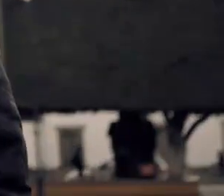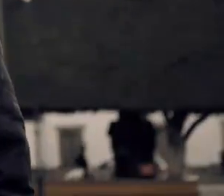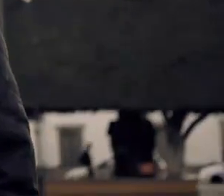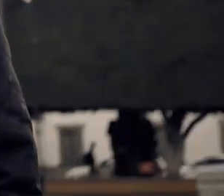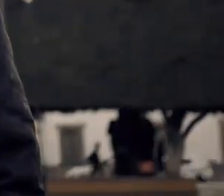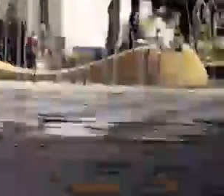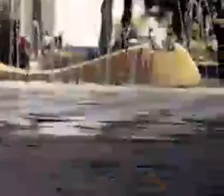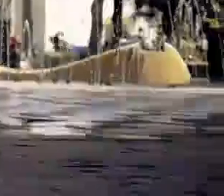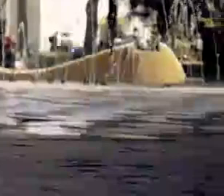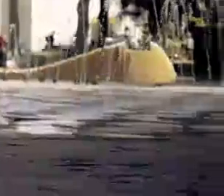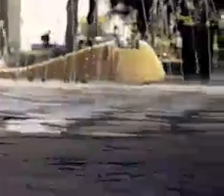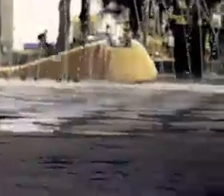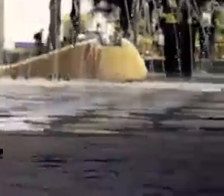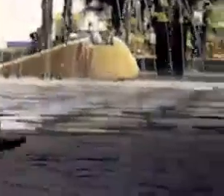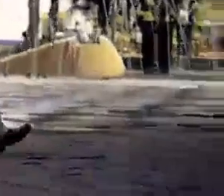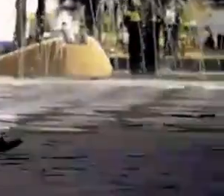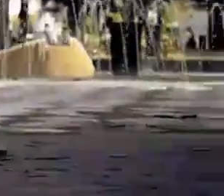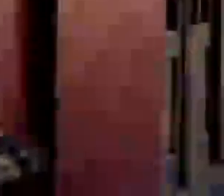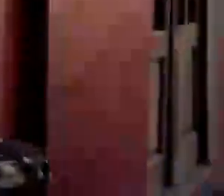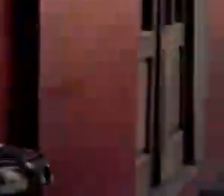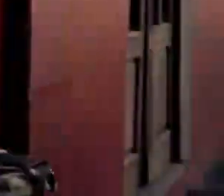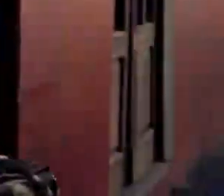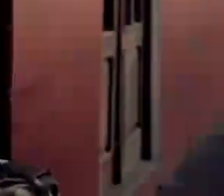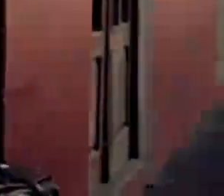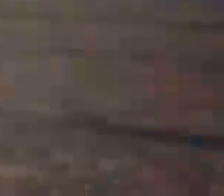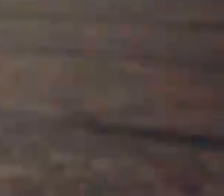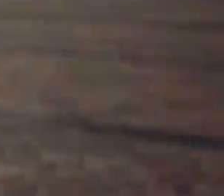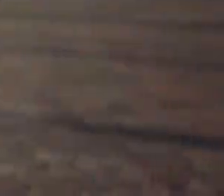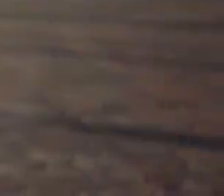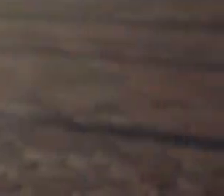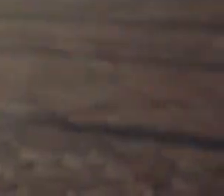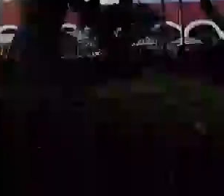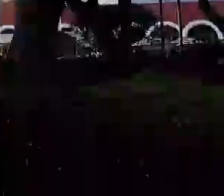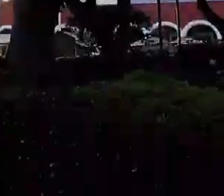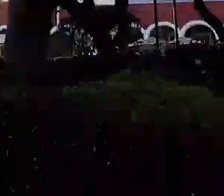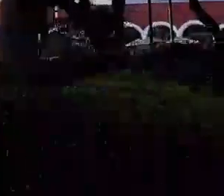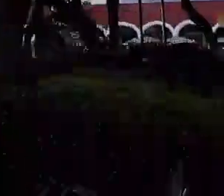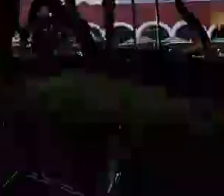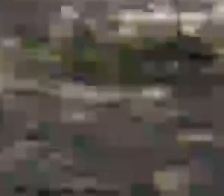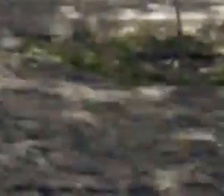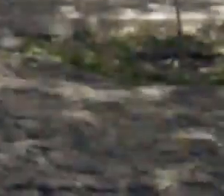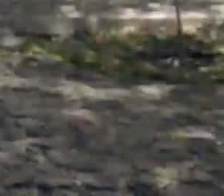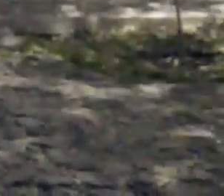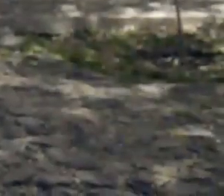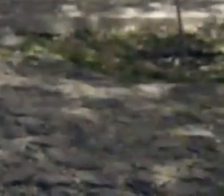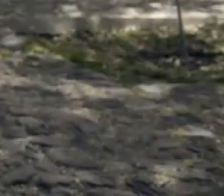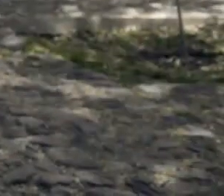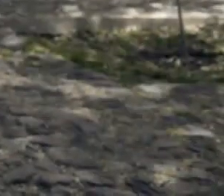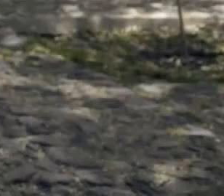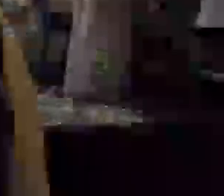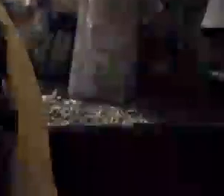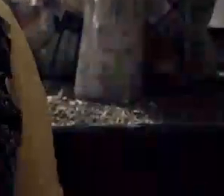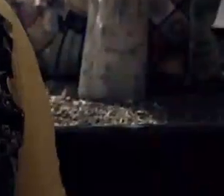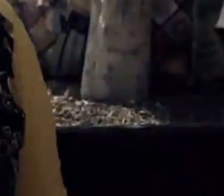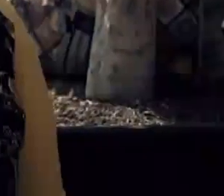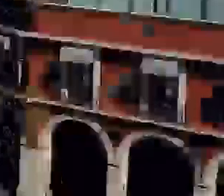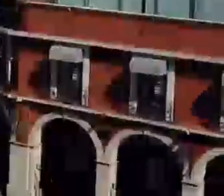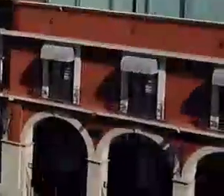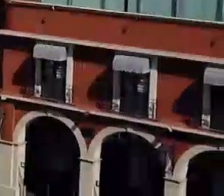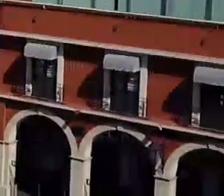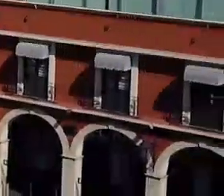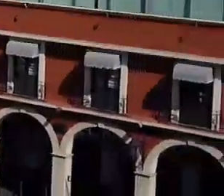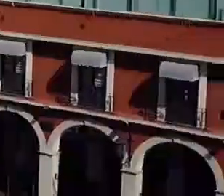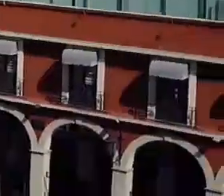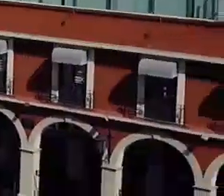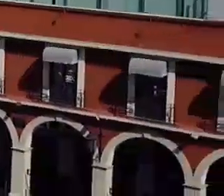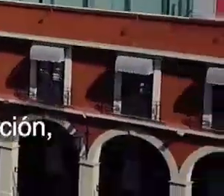fuerte que nunca. El pueblo participa en la construcción del destino de México. Este movimiento es suyo. El pueblo elige